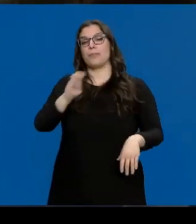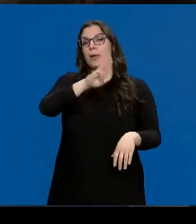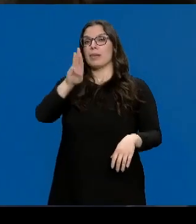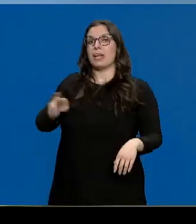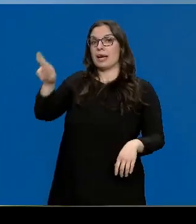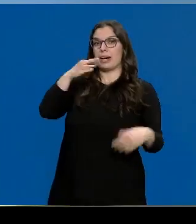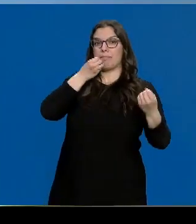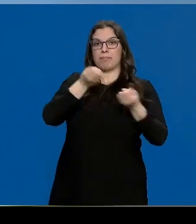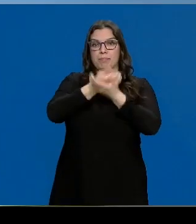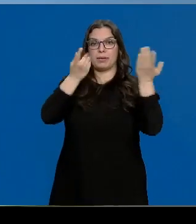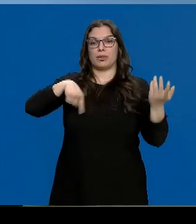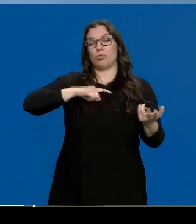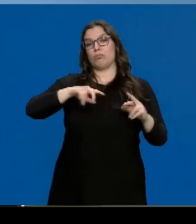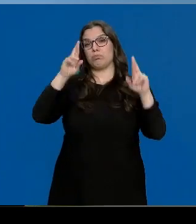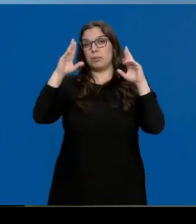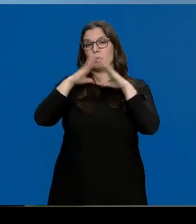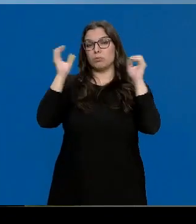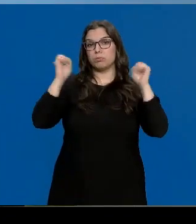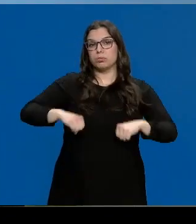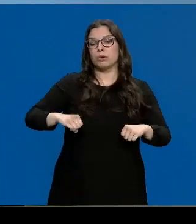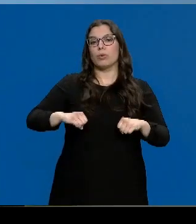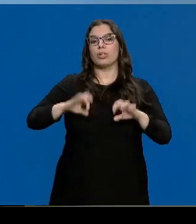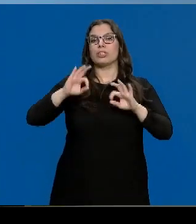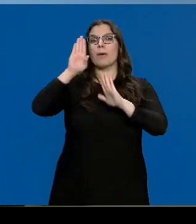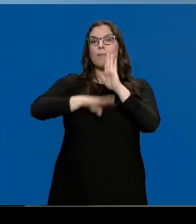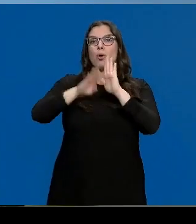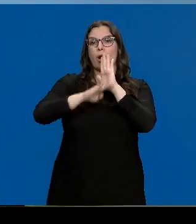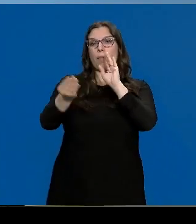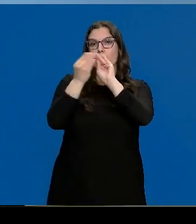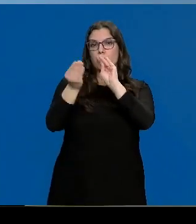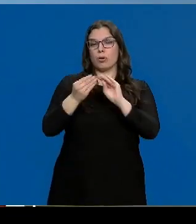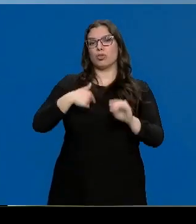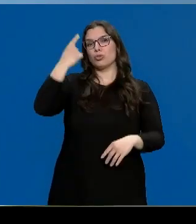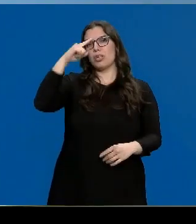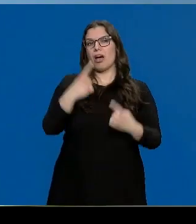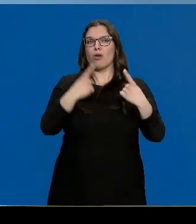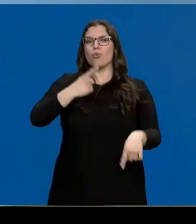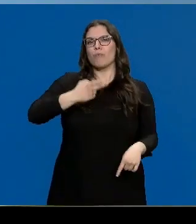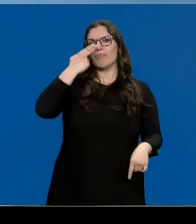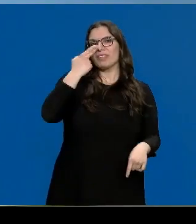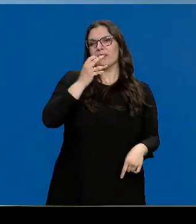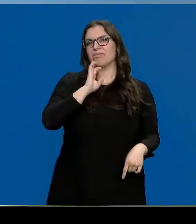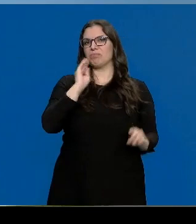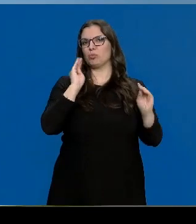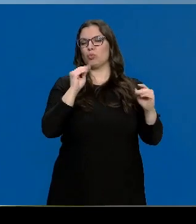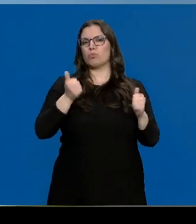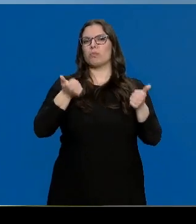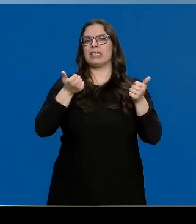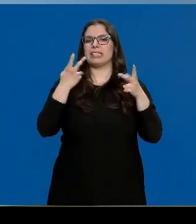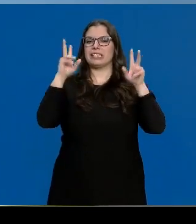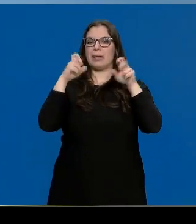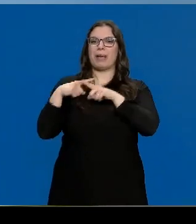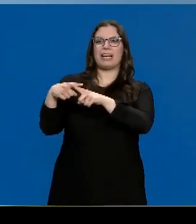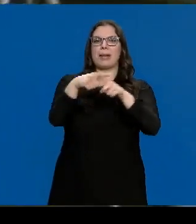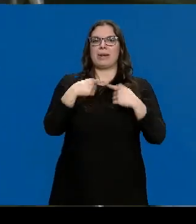este mensaje. Esperamos alcanzar acuerdo de programa. Yo sé que hay quien pone más interés en el reparto